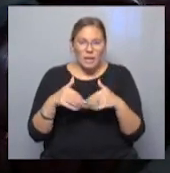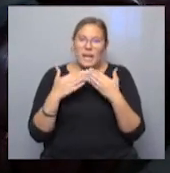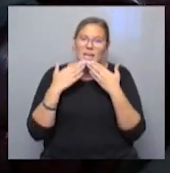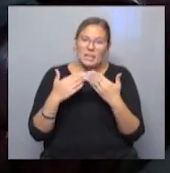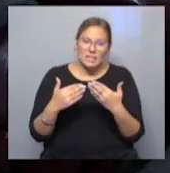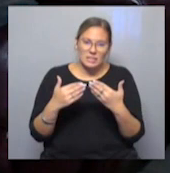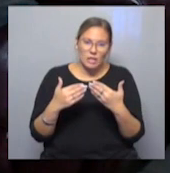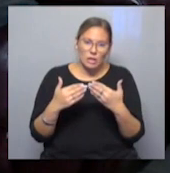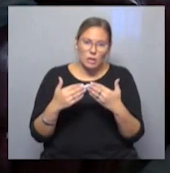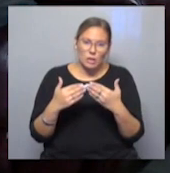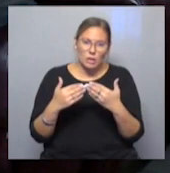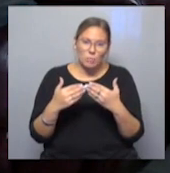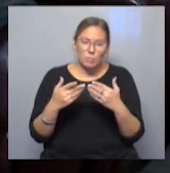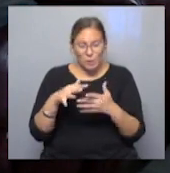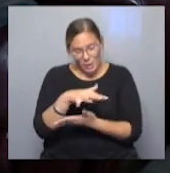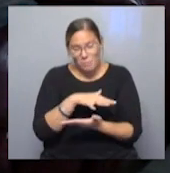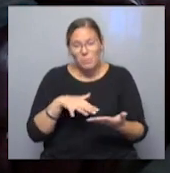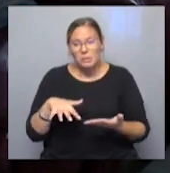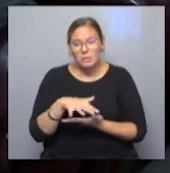Gracias por el espacio.